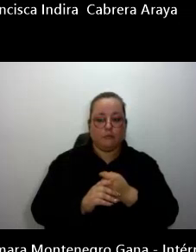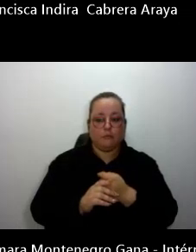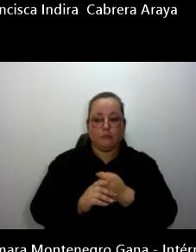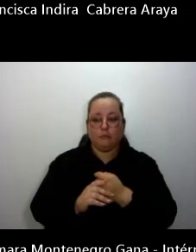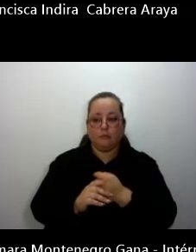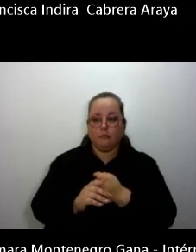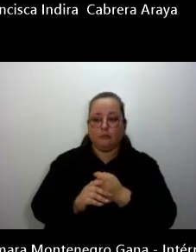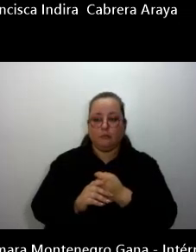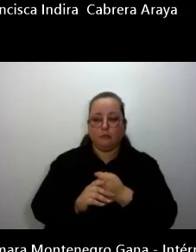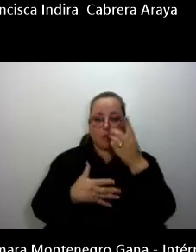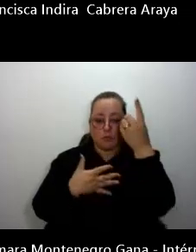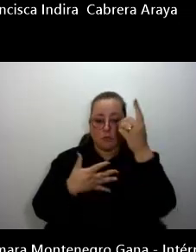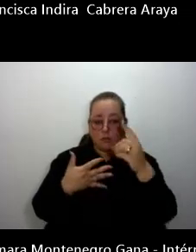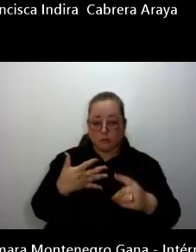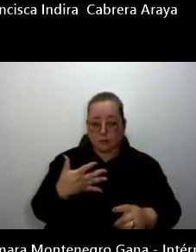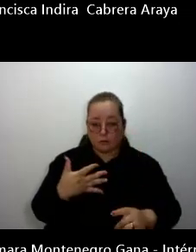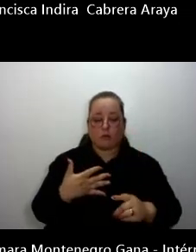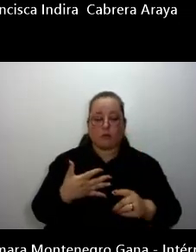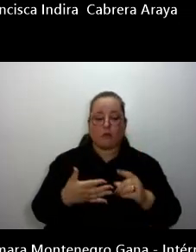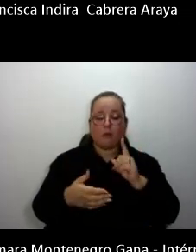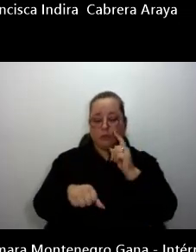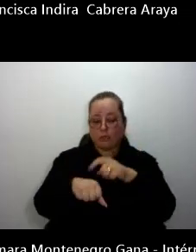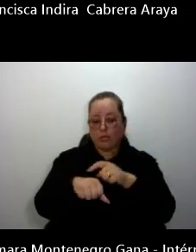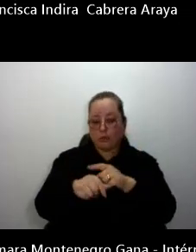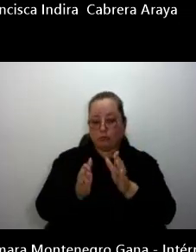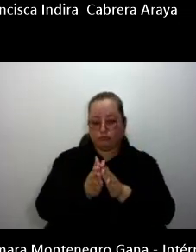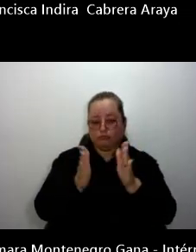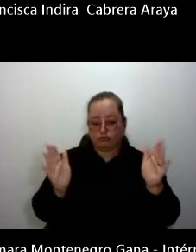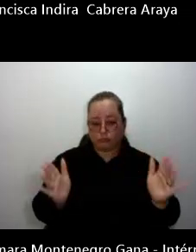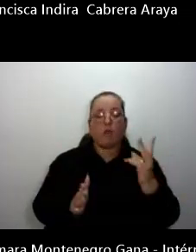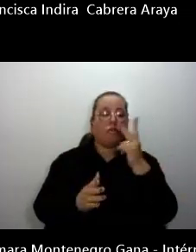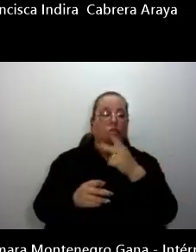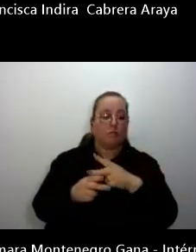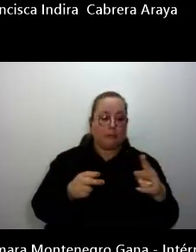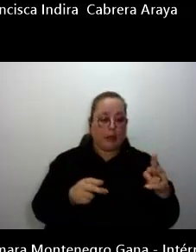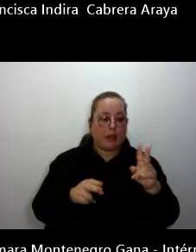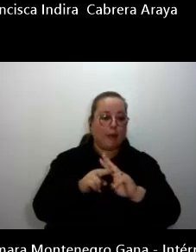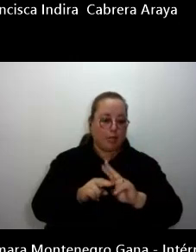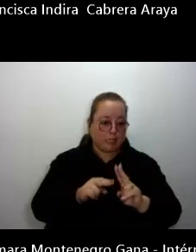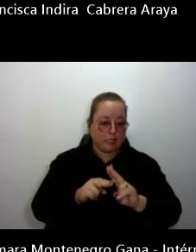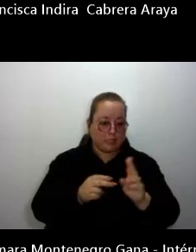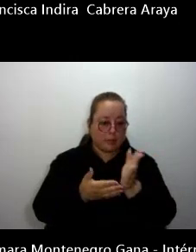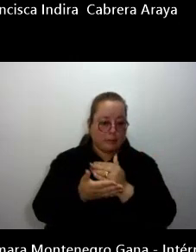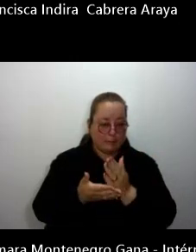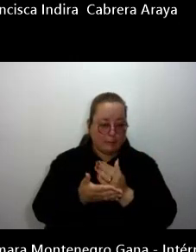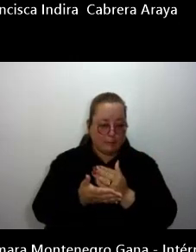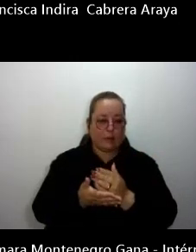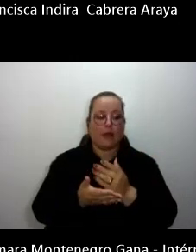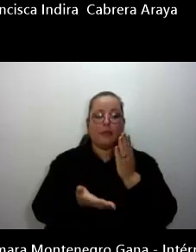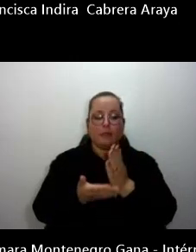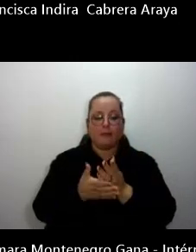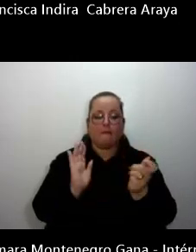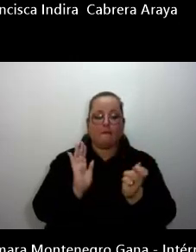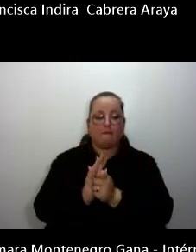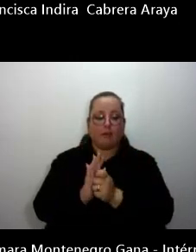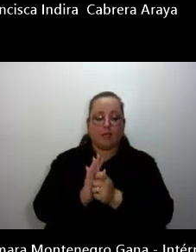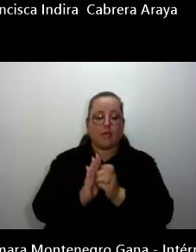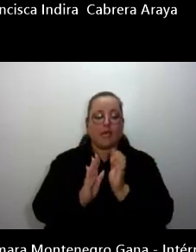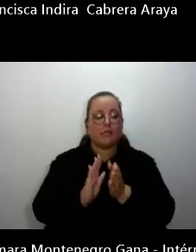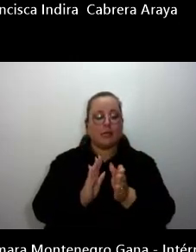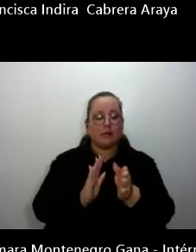el diagnóstico, el tiempo que tenemos para poder elaborar el plan, ¿verdad? Y debemos establecer la fecha y las fechas de